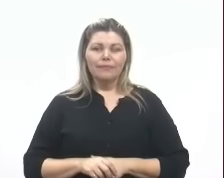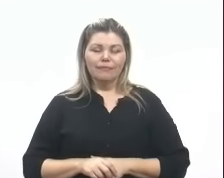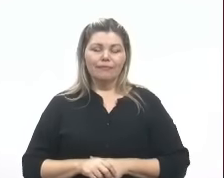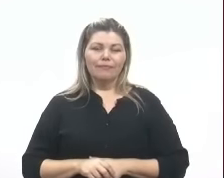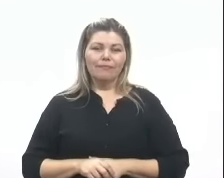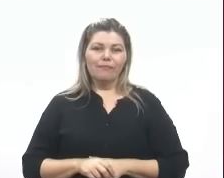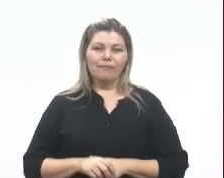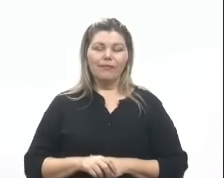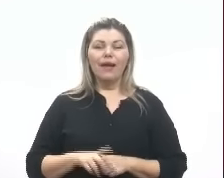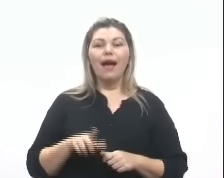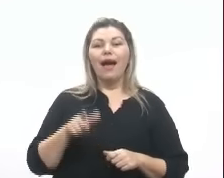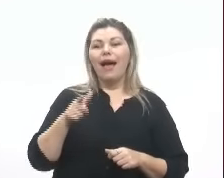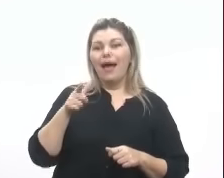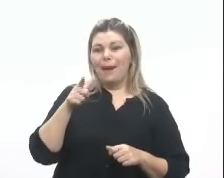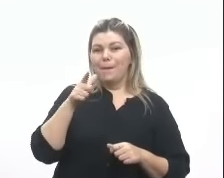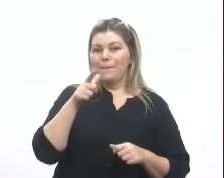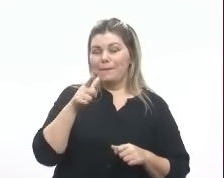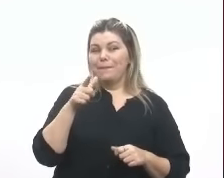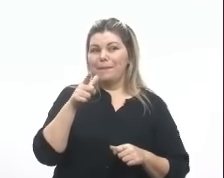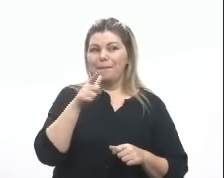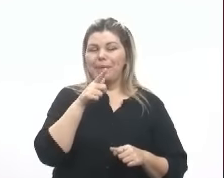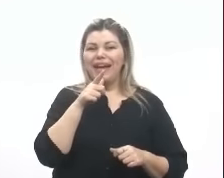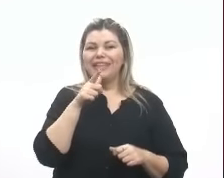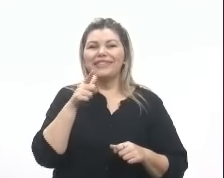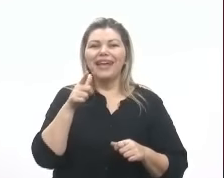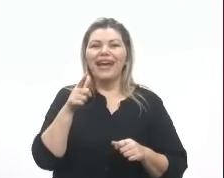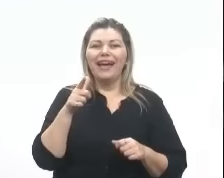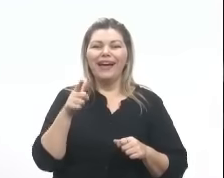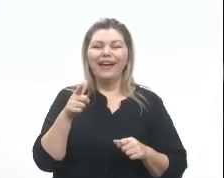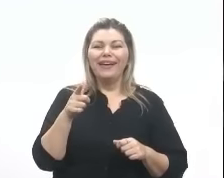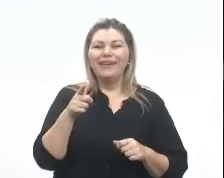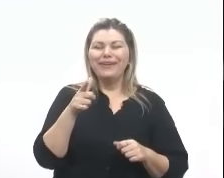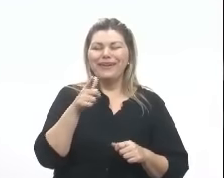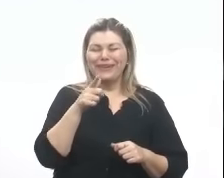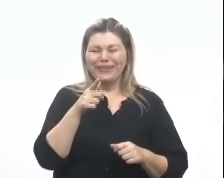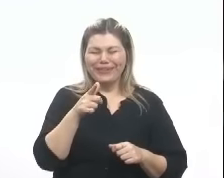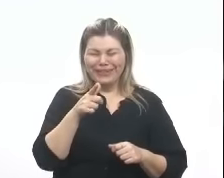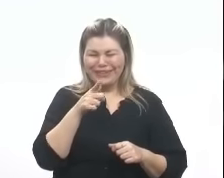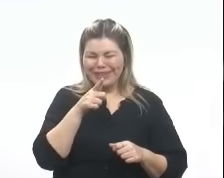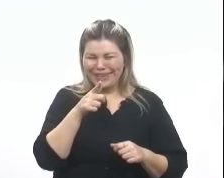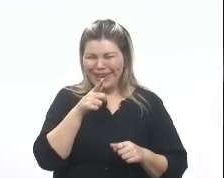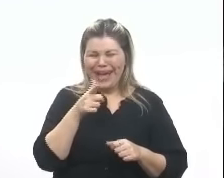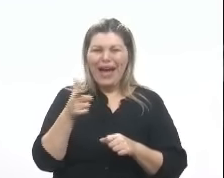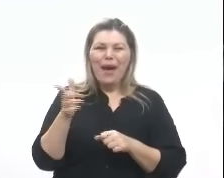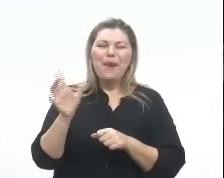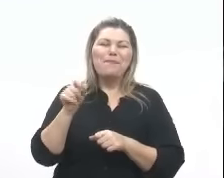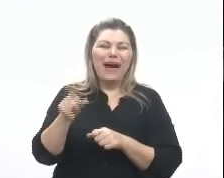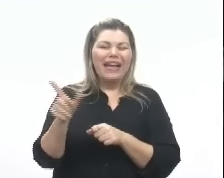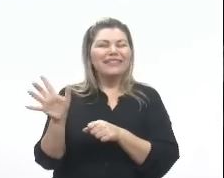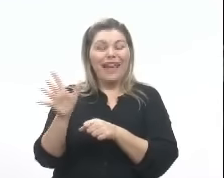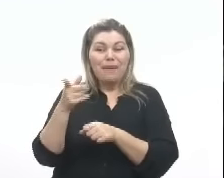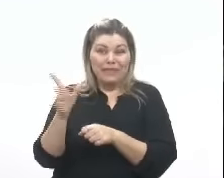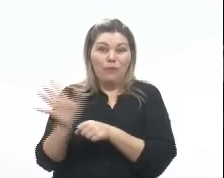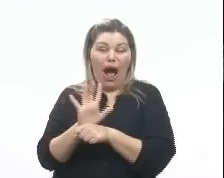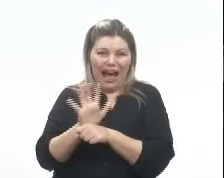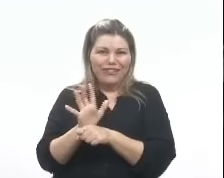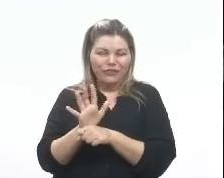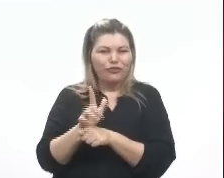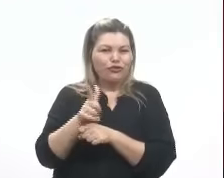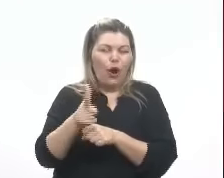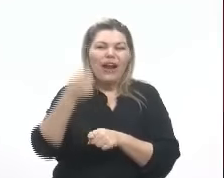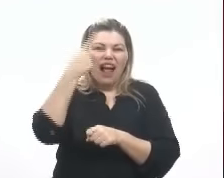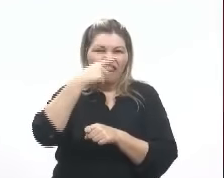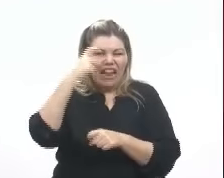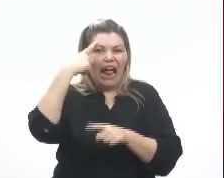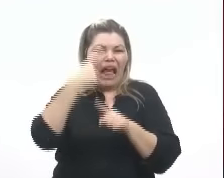Hasta Schwarzenegger, me parece que hasta Schwarzenegger, hasta de la casa le echaron. Fue gobernador y le echó la señora también, terminó mal también. Un desastre